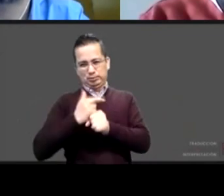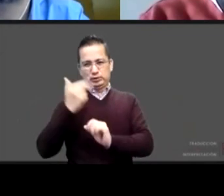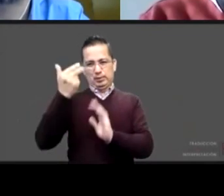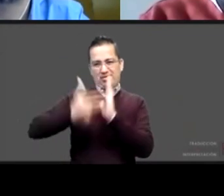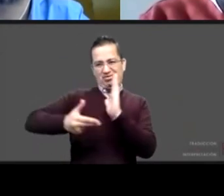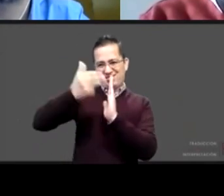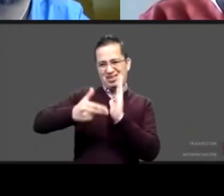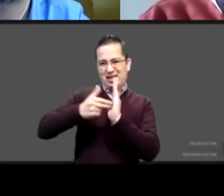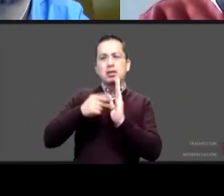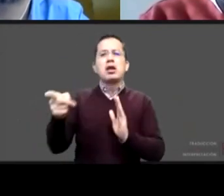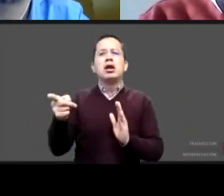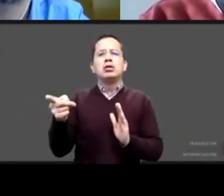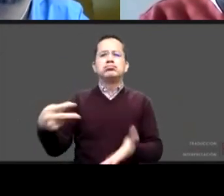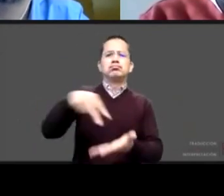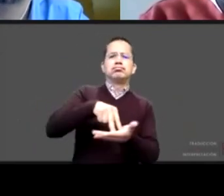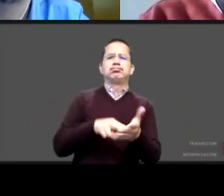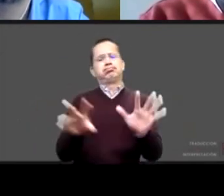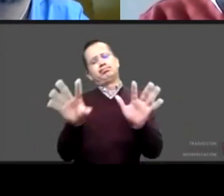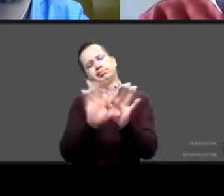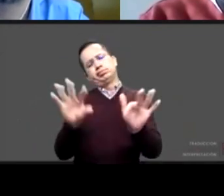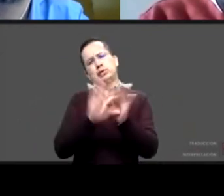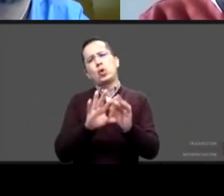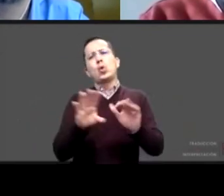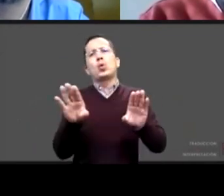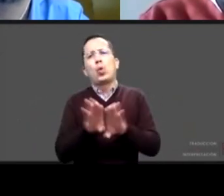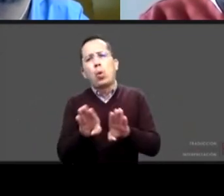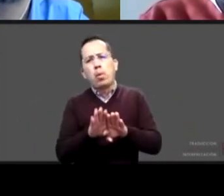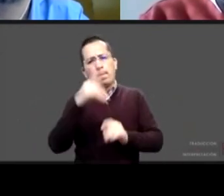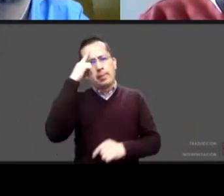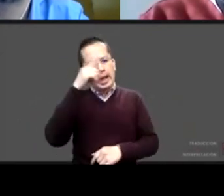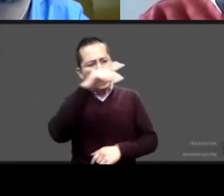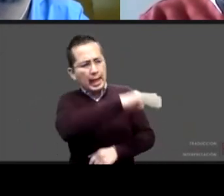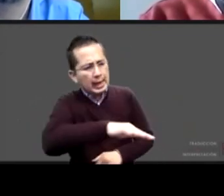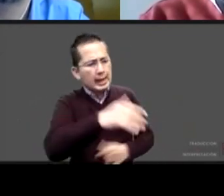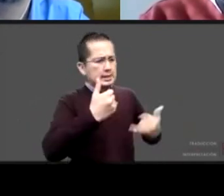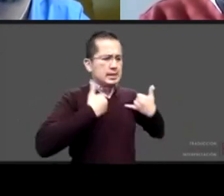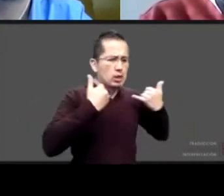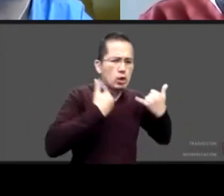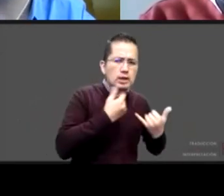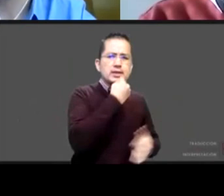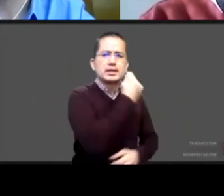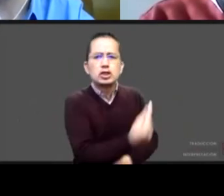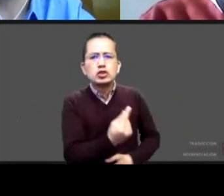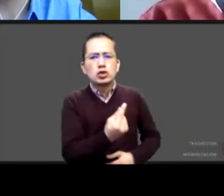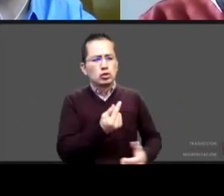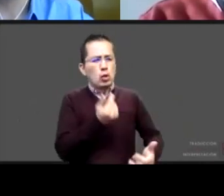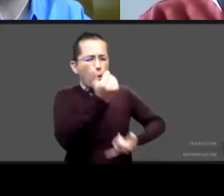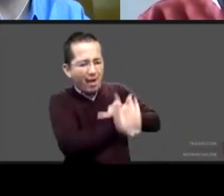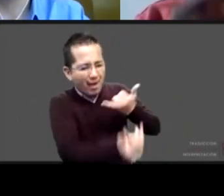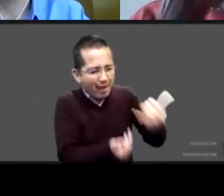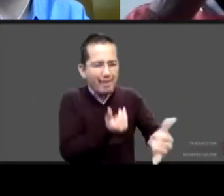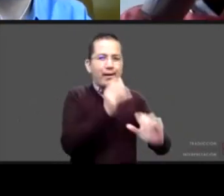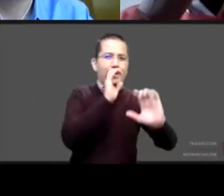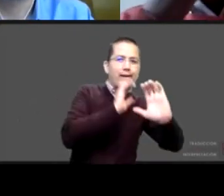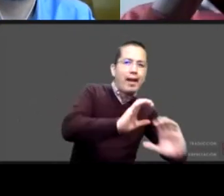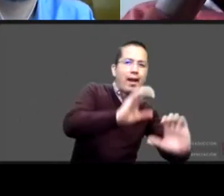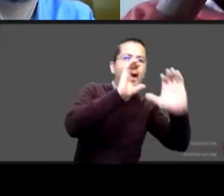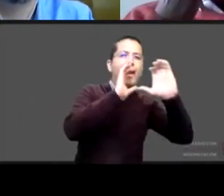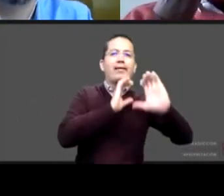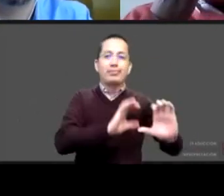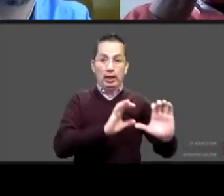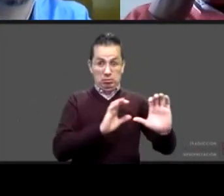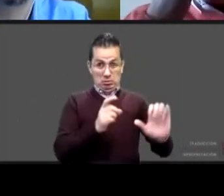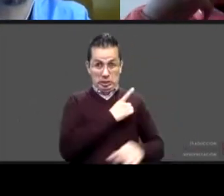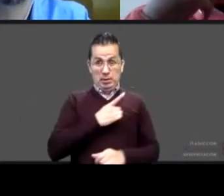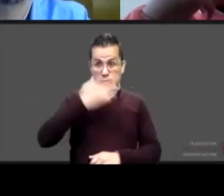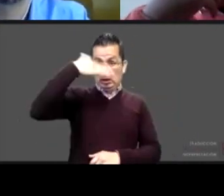para involucrar en la palabra a través del juego, a través del canto. No hay que ser especialista ni en lírica ni en música para